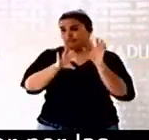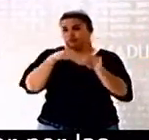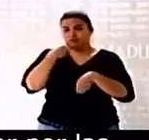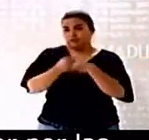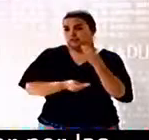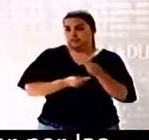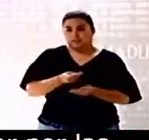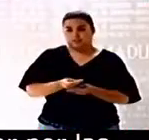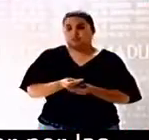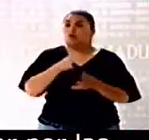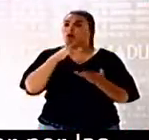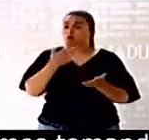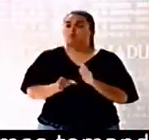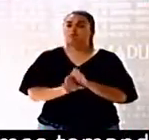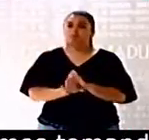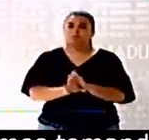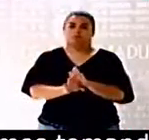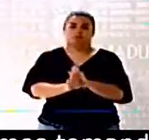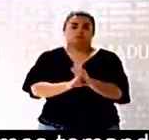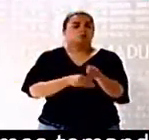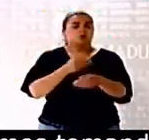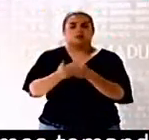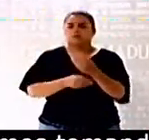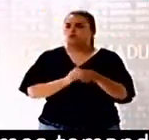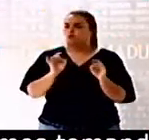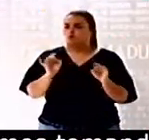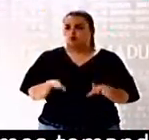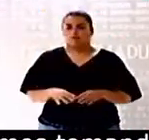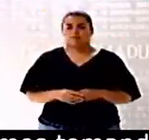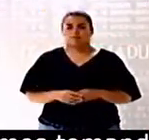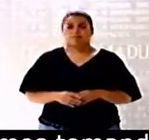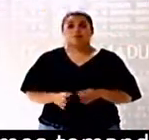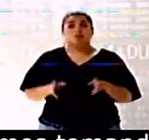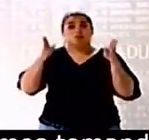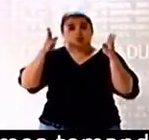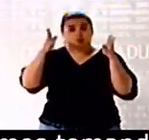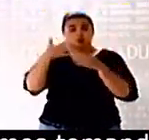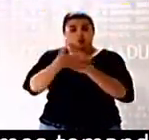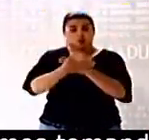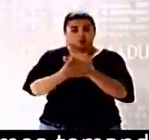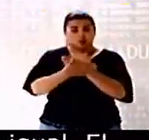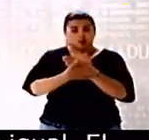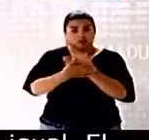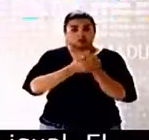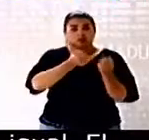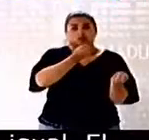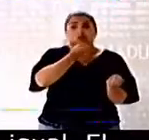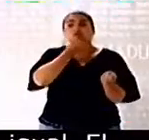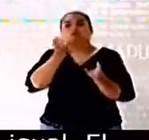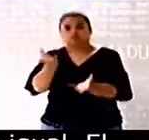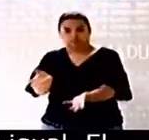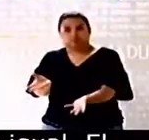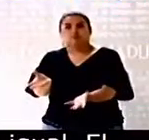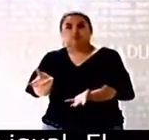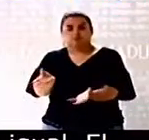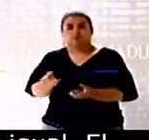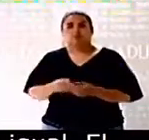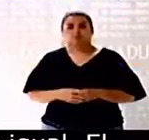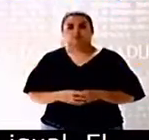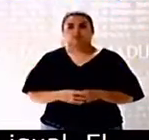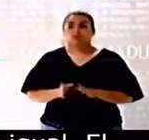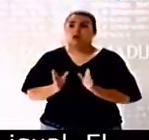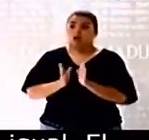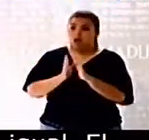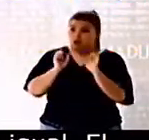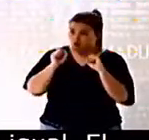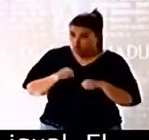Eso continúa siendo el procedimiento igual. El Consejo de Gobierno comunica, por tanto, acuerda